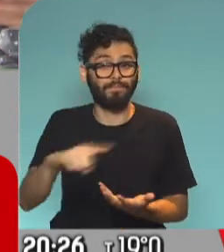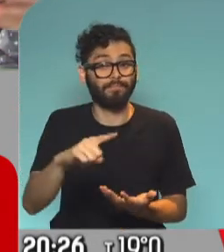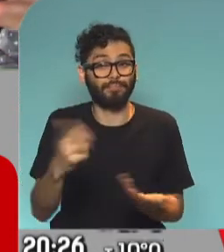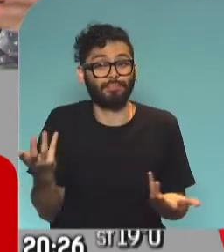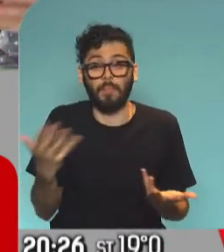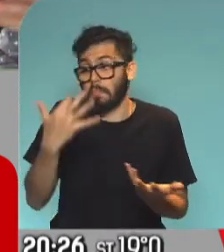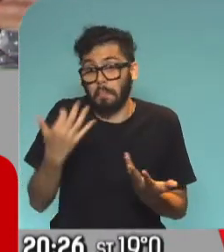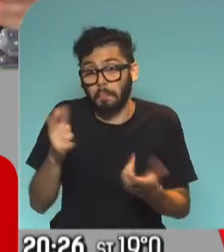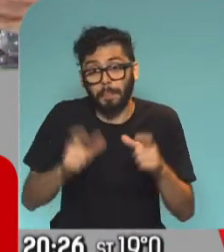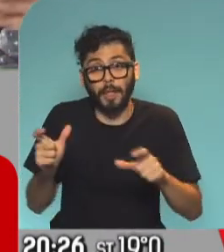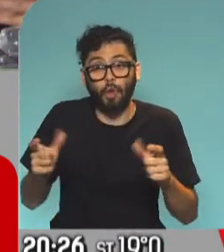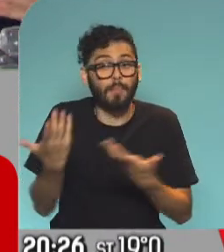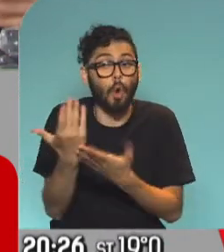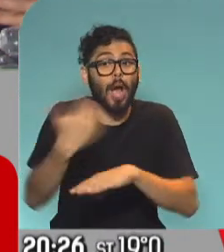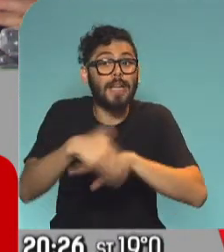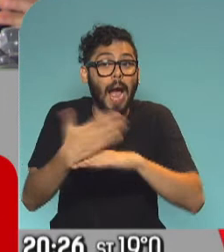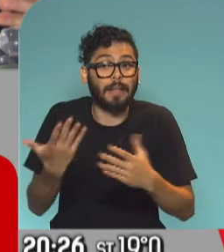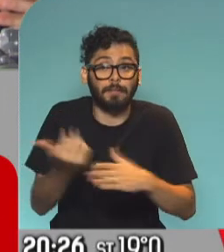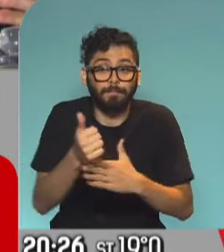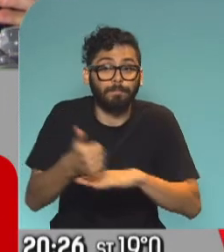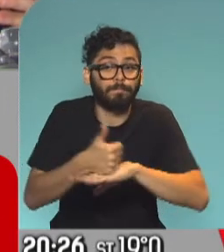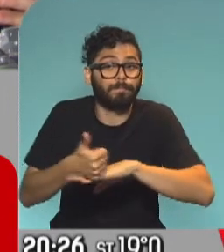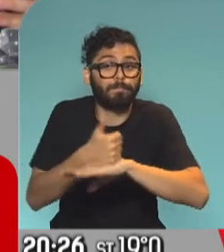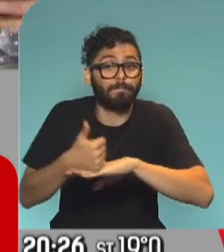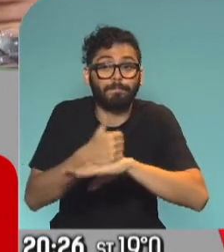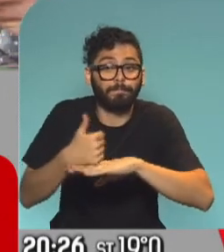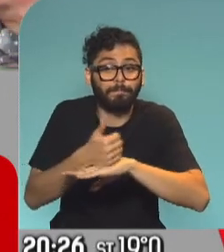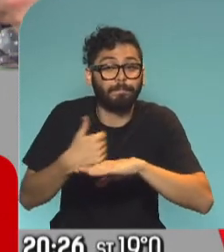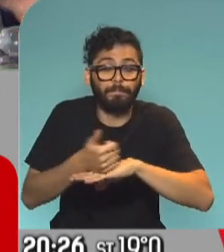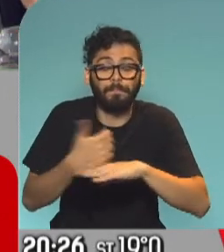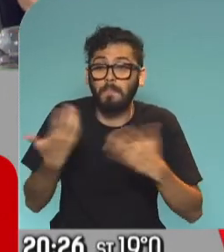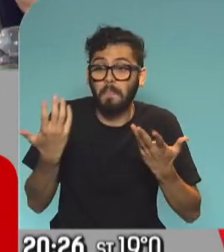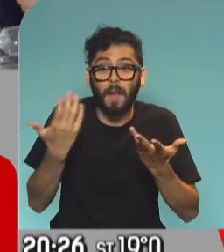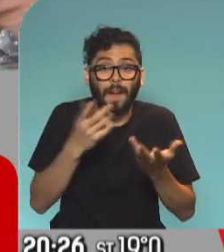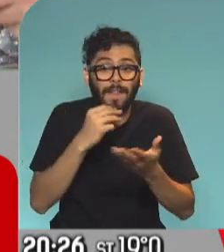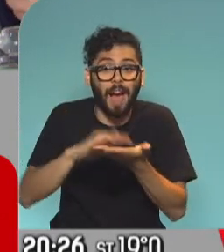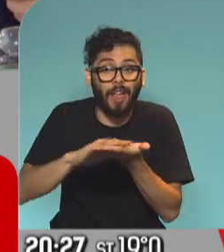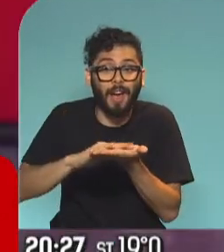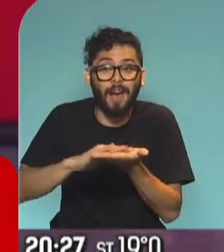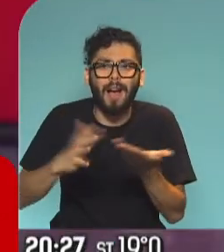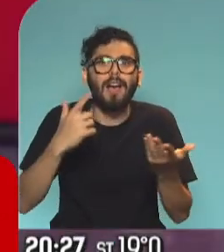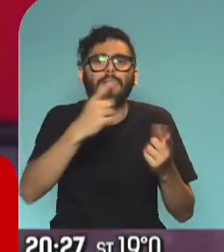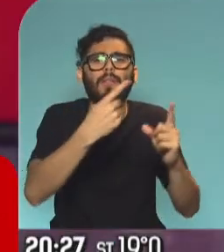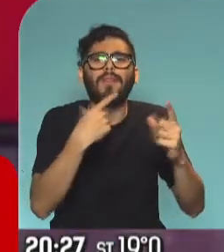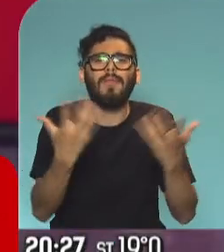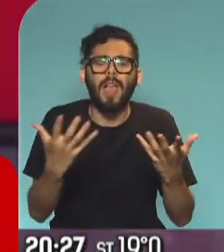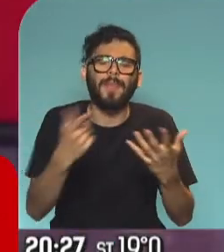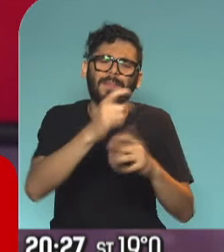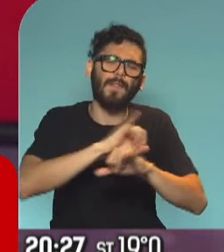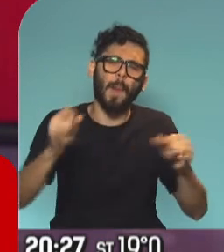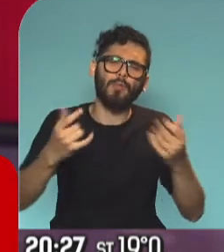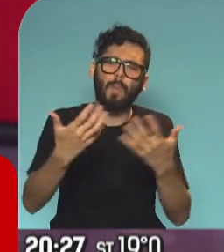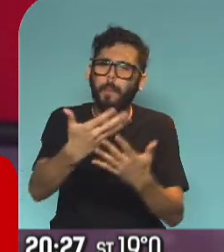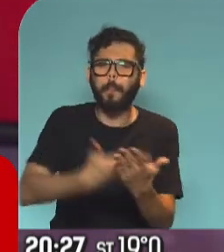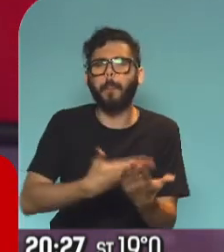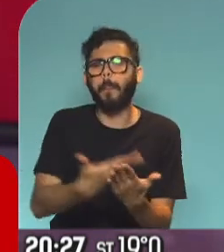quedado literalmente en la calle, varada o viviendo a la intemperie. Como toda esa información es muy compleja y es muy engorrosa, y el